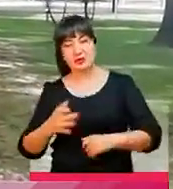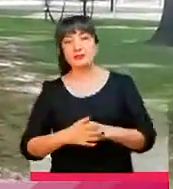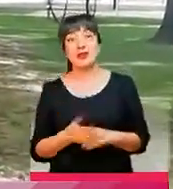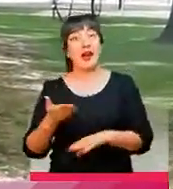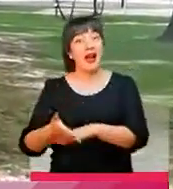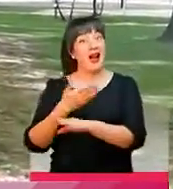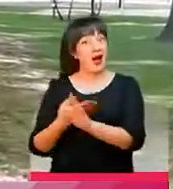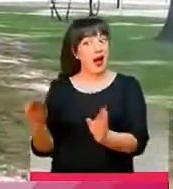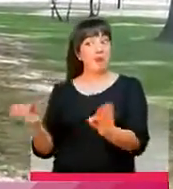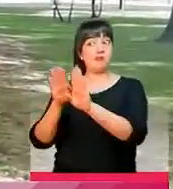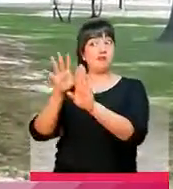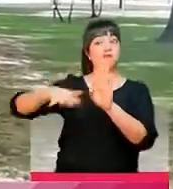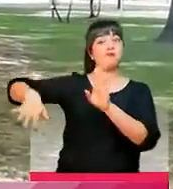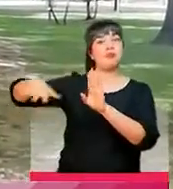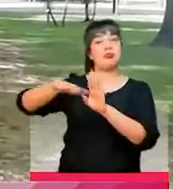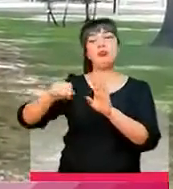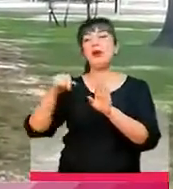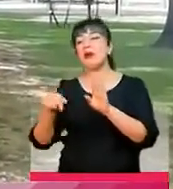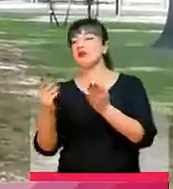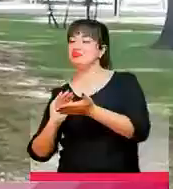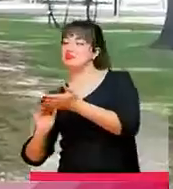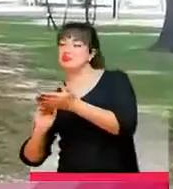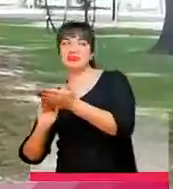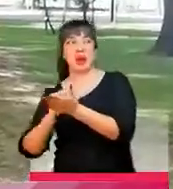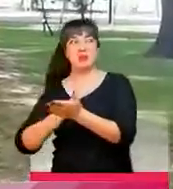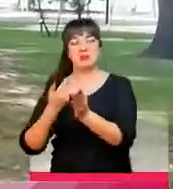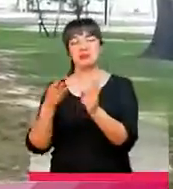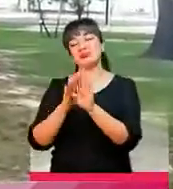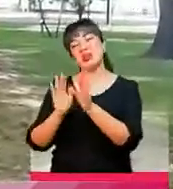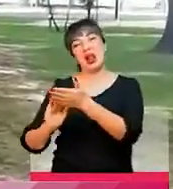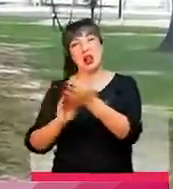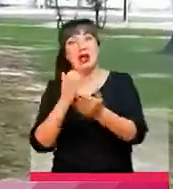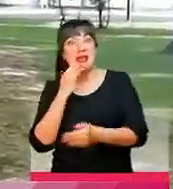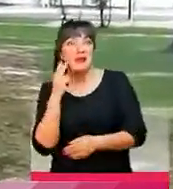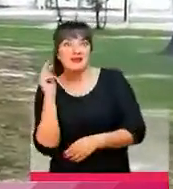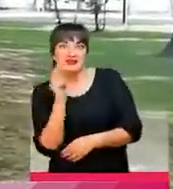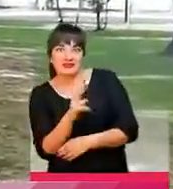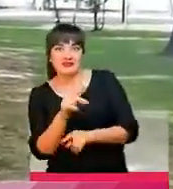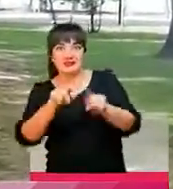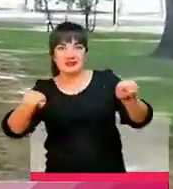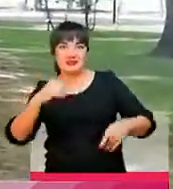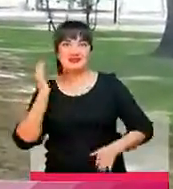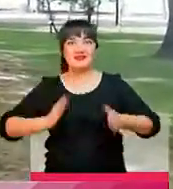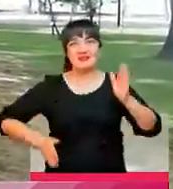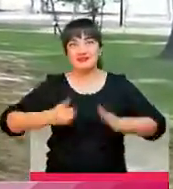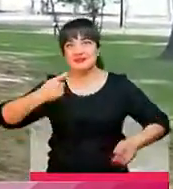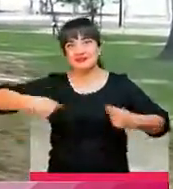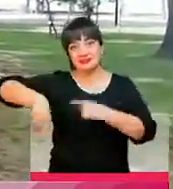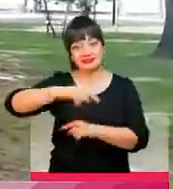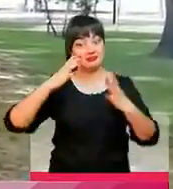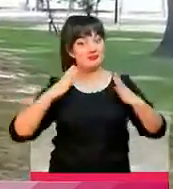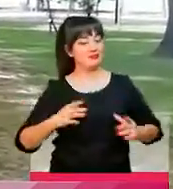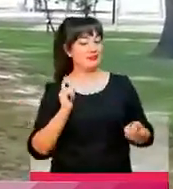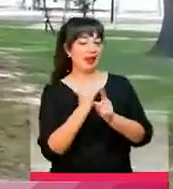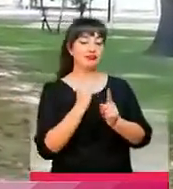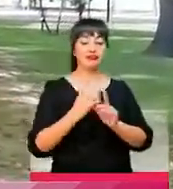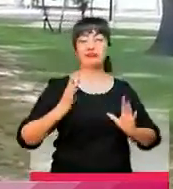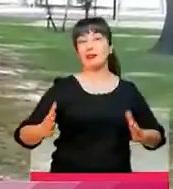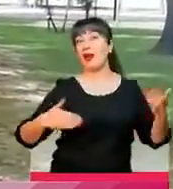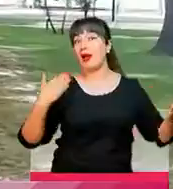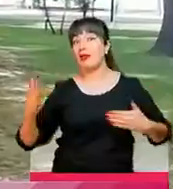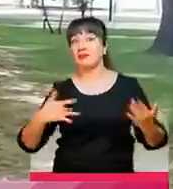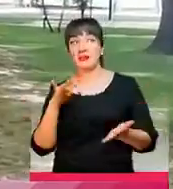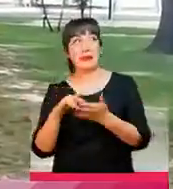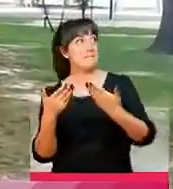el parque le estuvieron haciendo algunas modificaciones, como esta pista de atletismo que ustedes ven. Yo me traje la pinta porque también me alegra mucho que hayan abierto